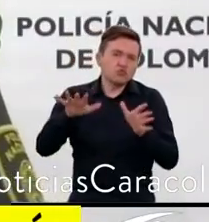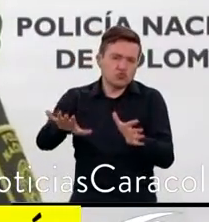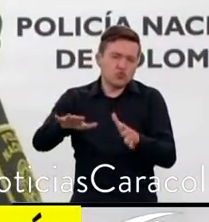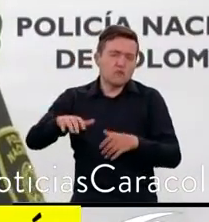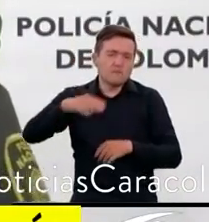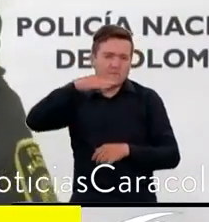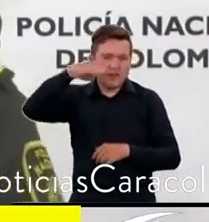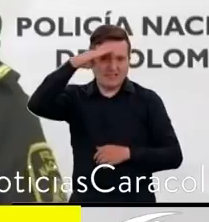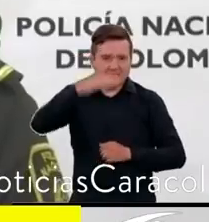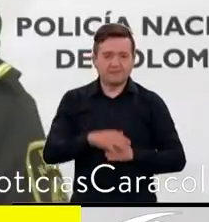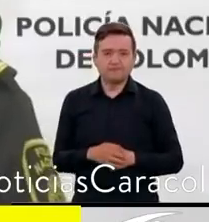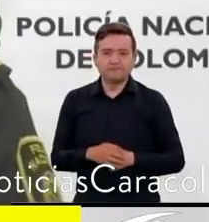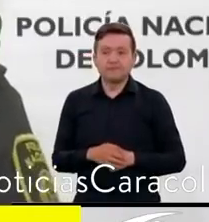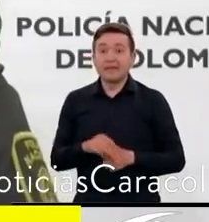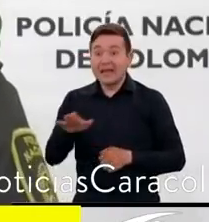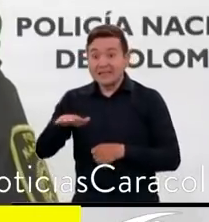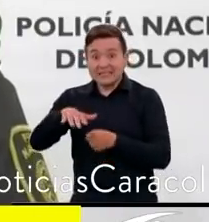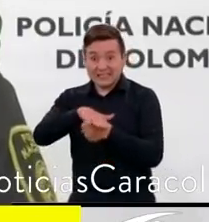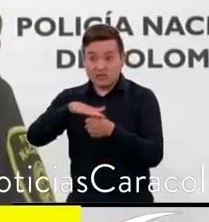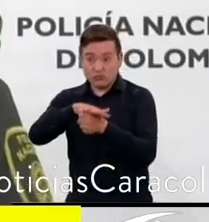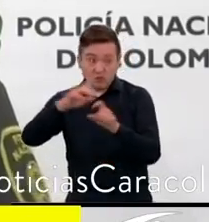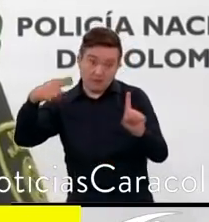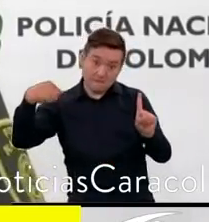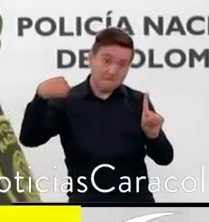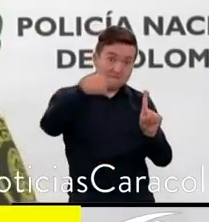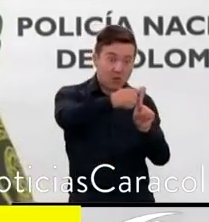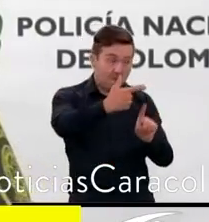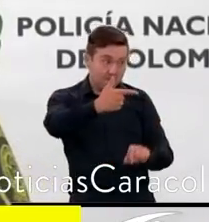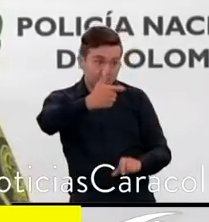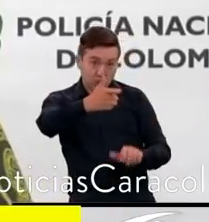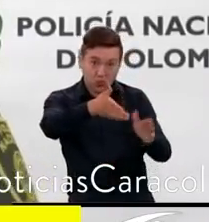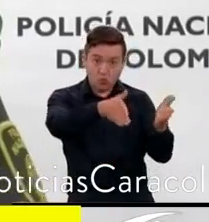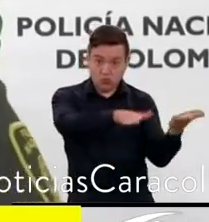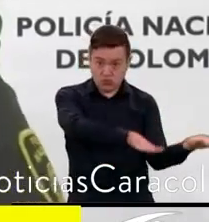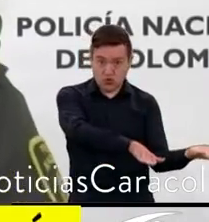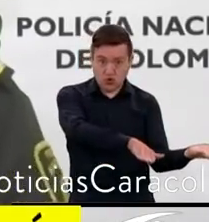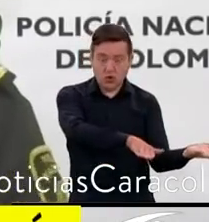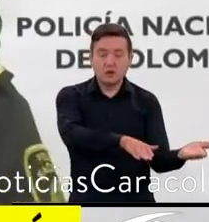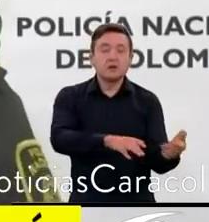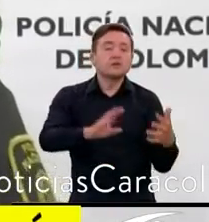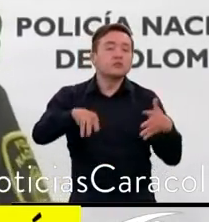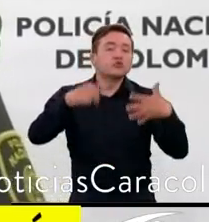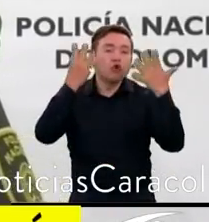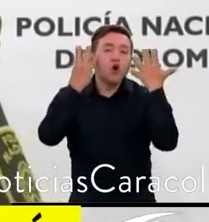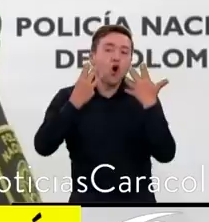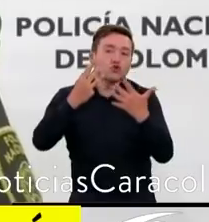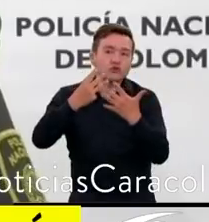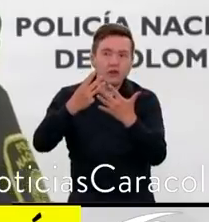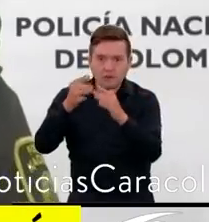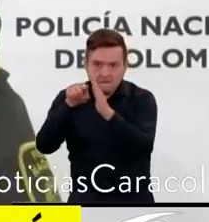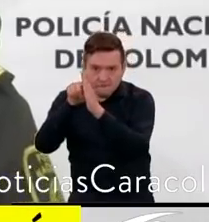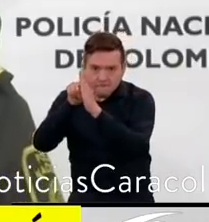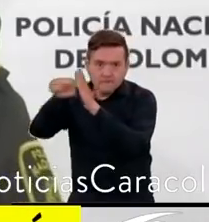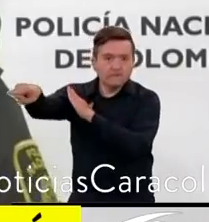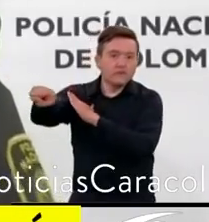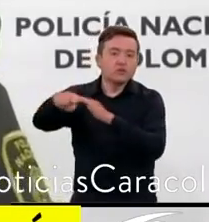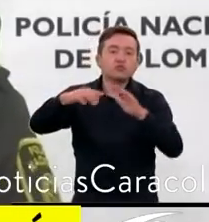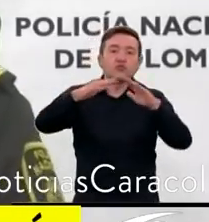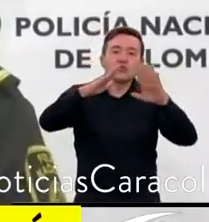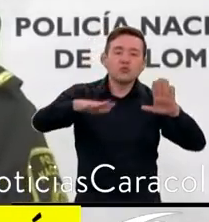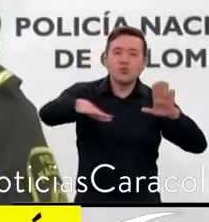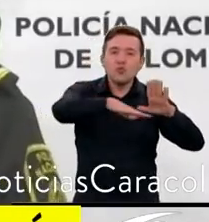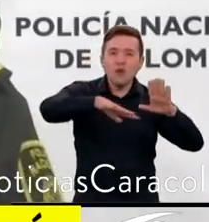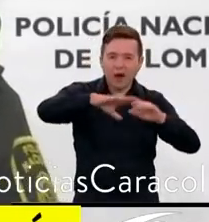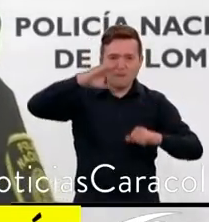8 días después de la ocurrencia de los hechos, lo ayudaron a escapar del asedio de la policía en ese sector vestido de mujer.